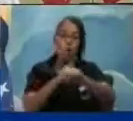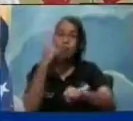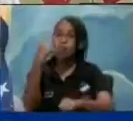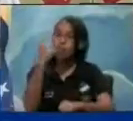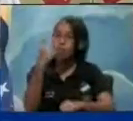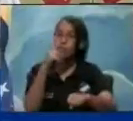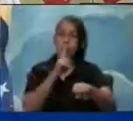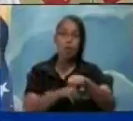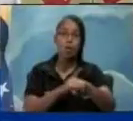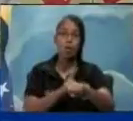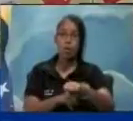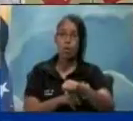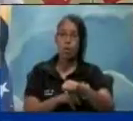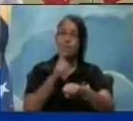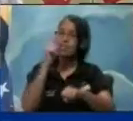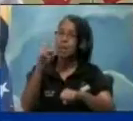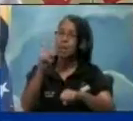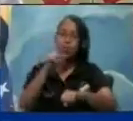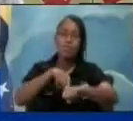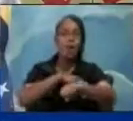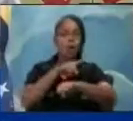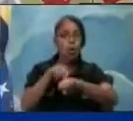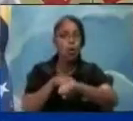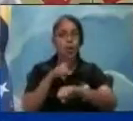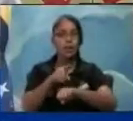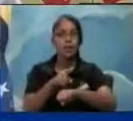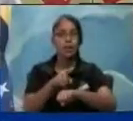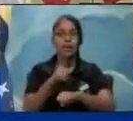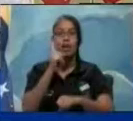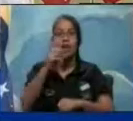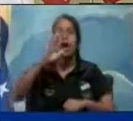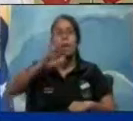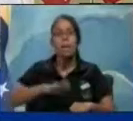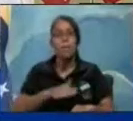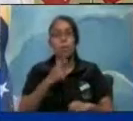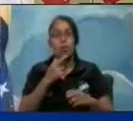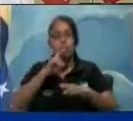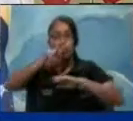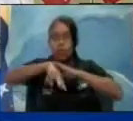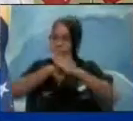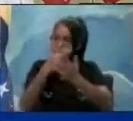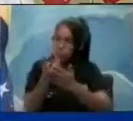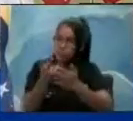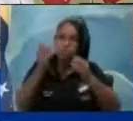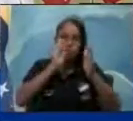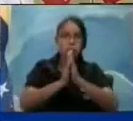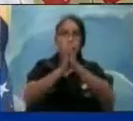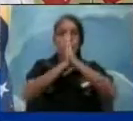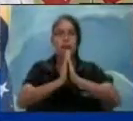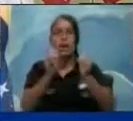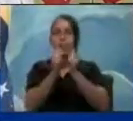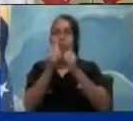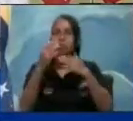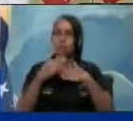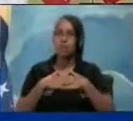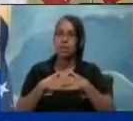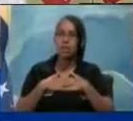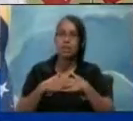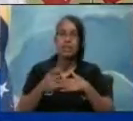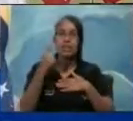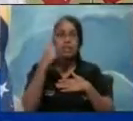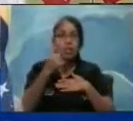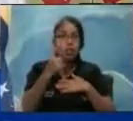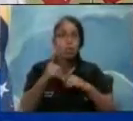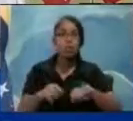Pedro, ni siquiera una hora has podido velar conmigo, Pedro, ni siquiera